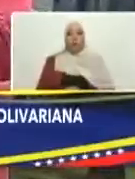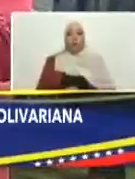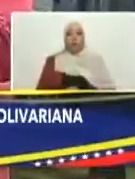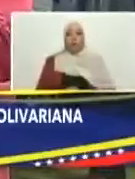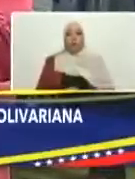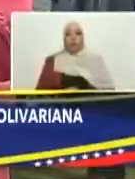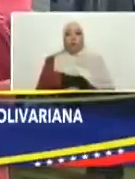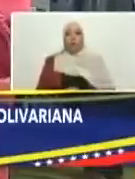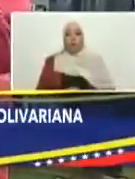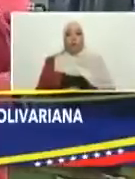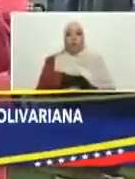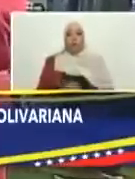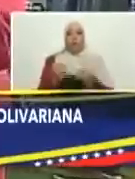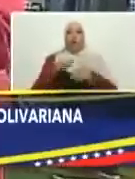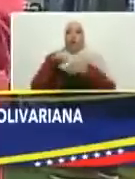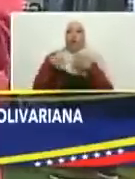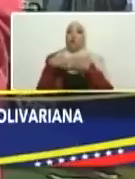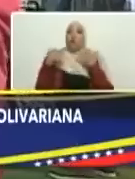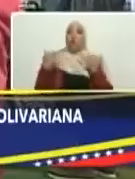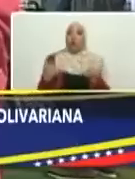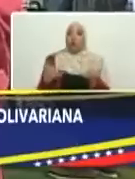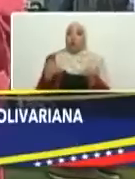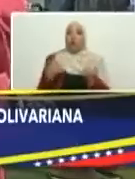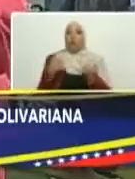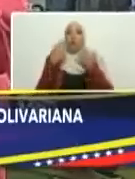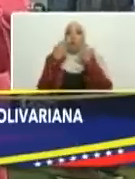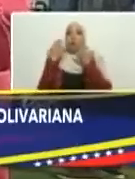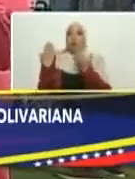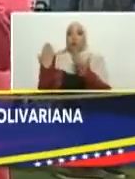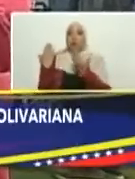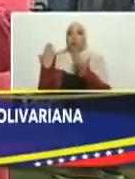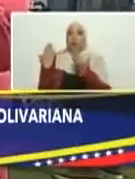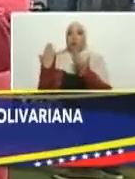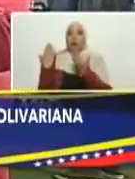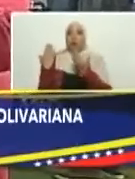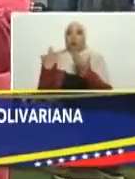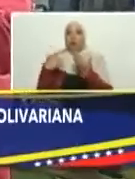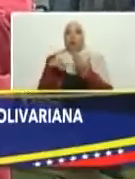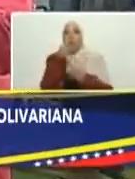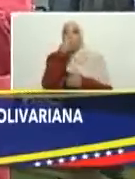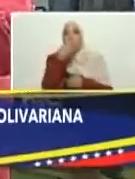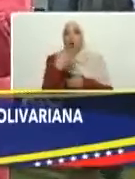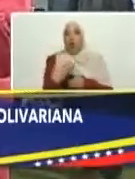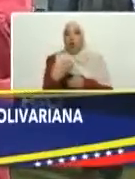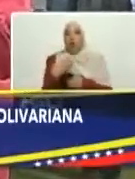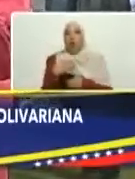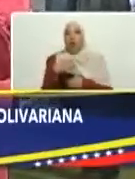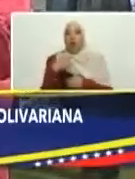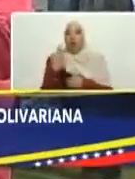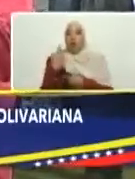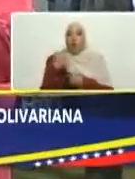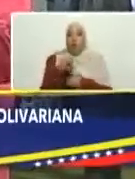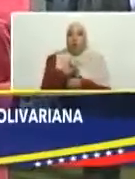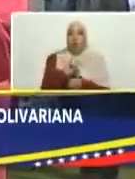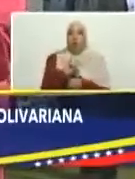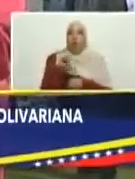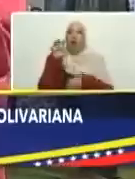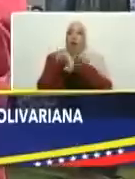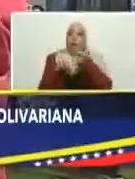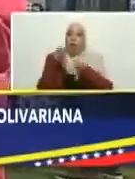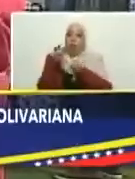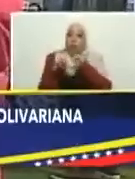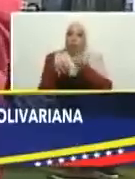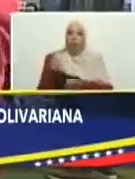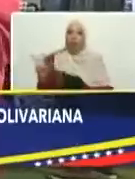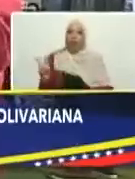su entorno marino y recuperar la calidad de la pesca en los mares